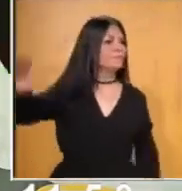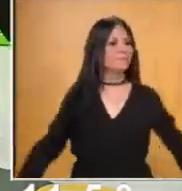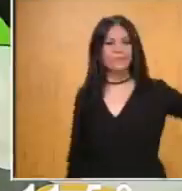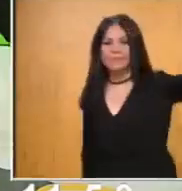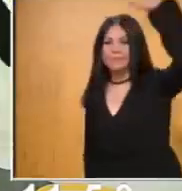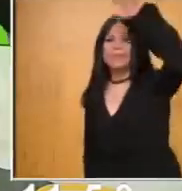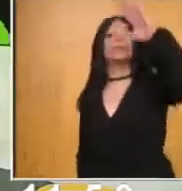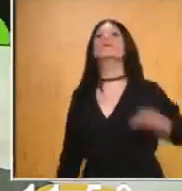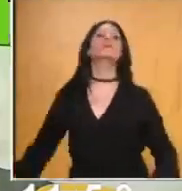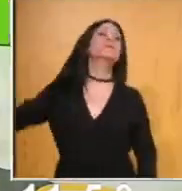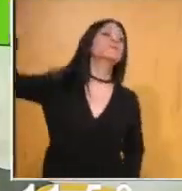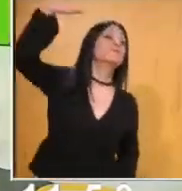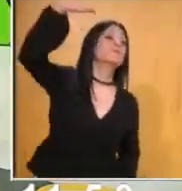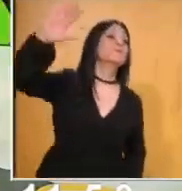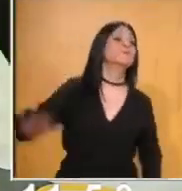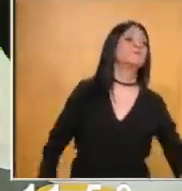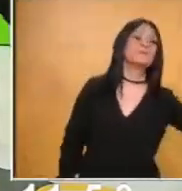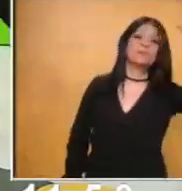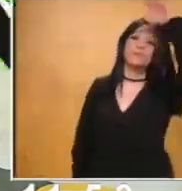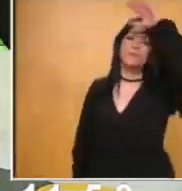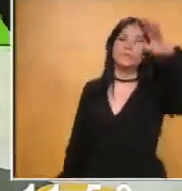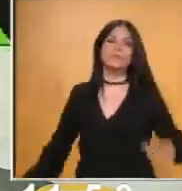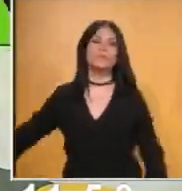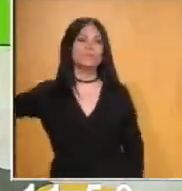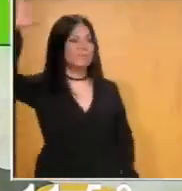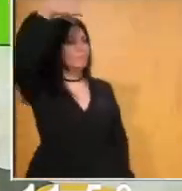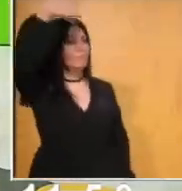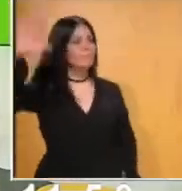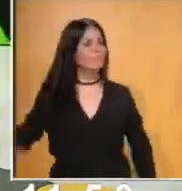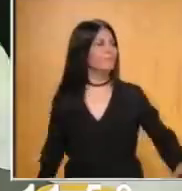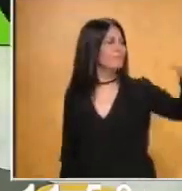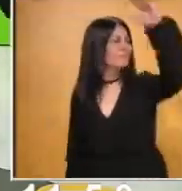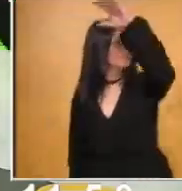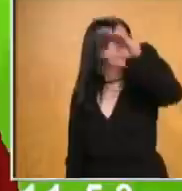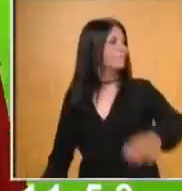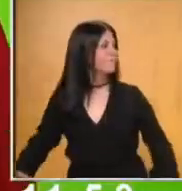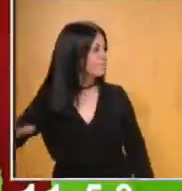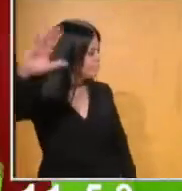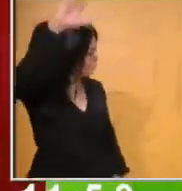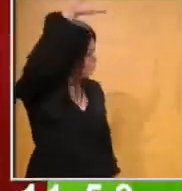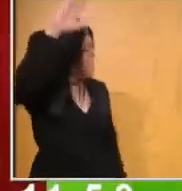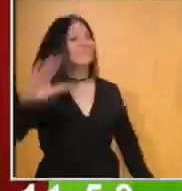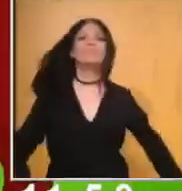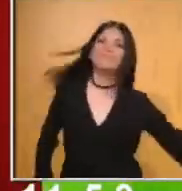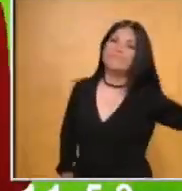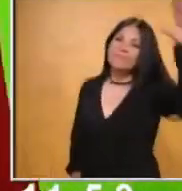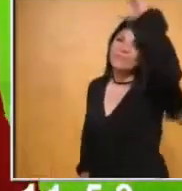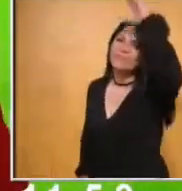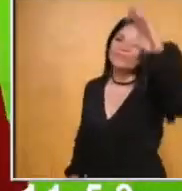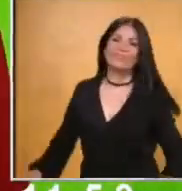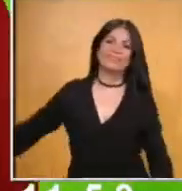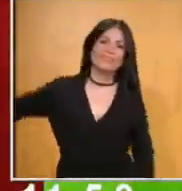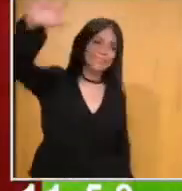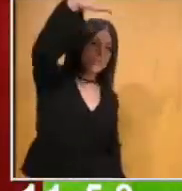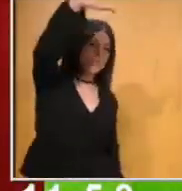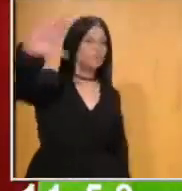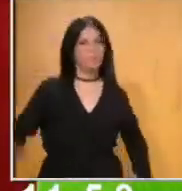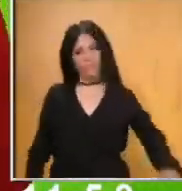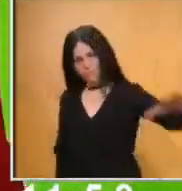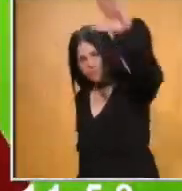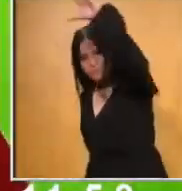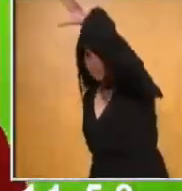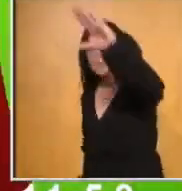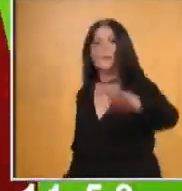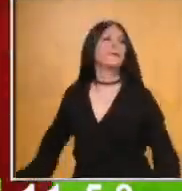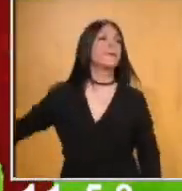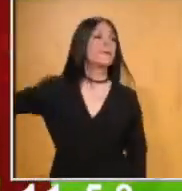física musicalizada la iniciamos antes de entrar a clase para entrar con actitud, dinamismo